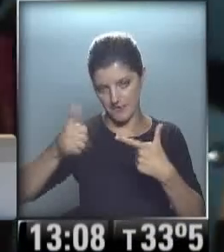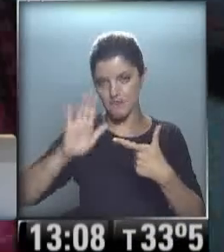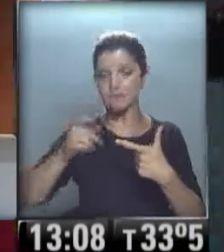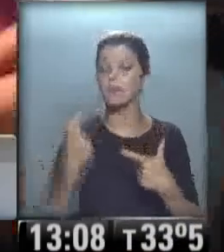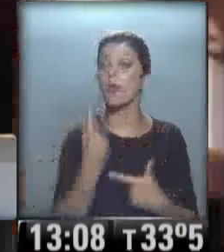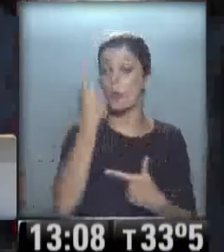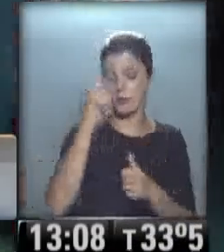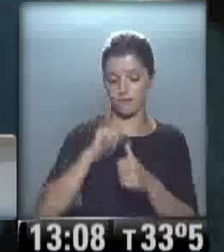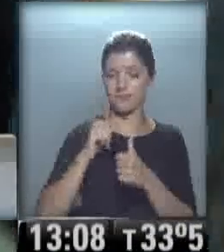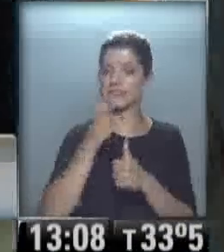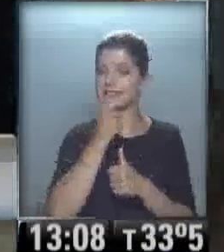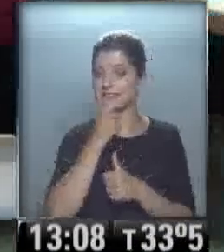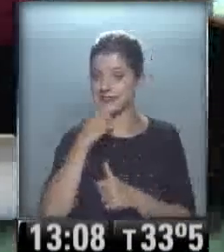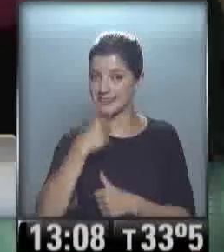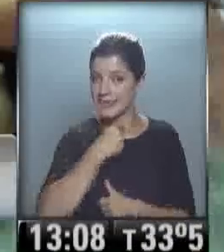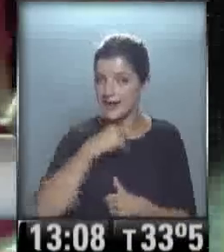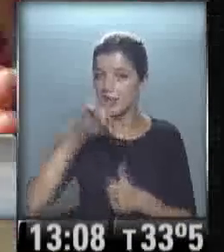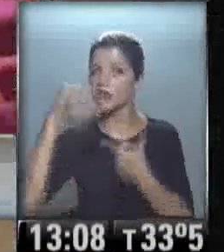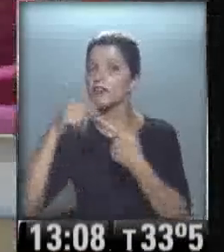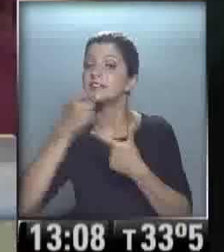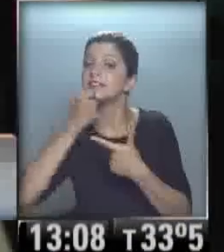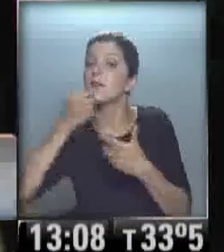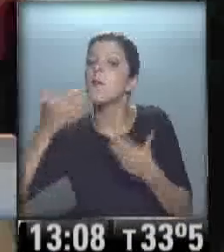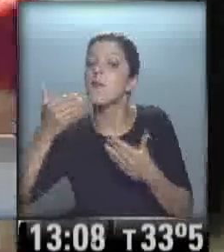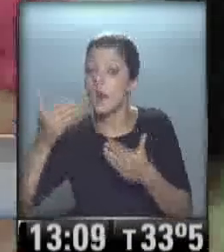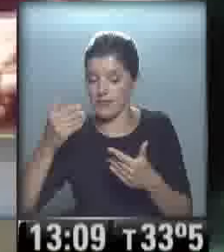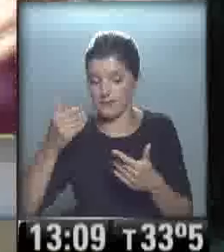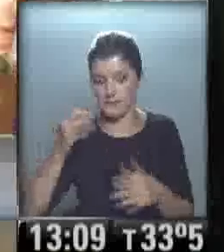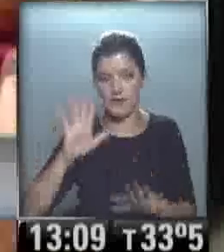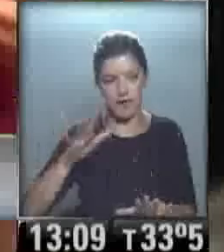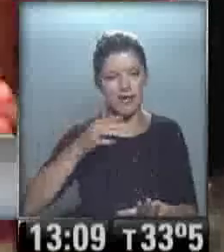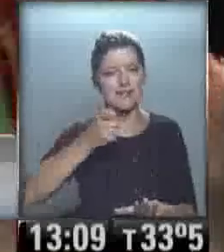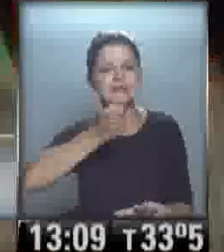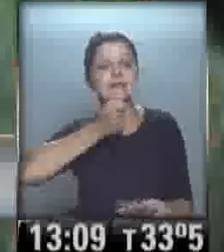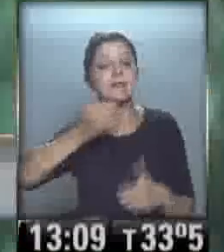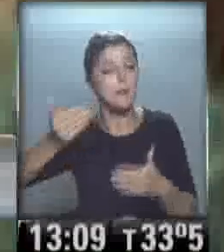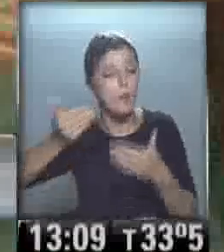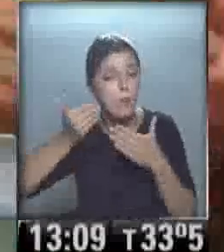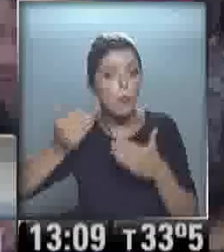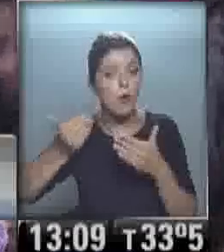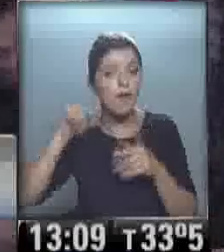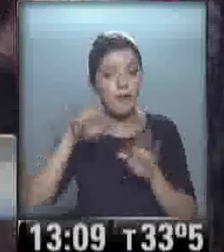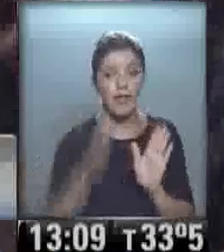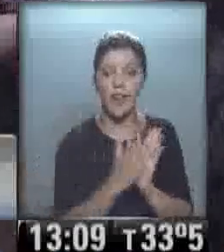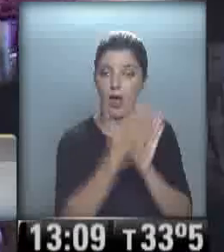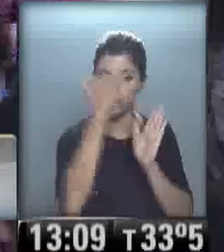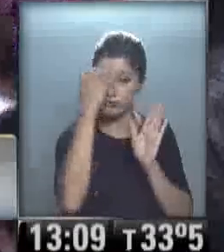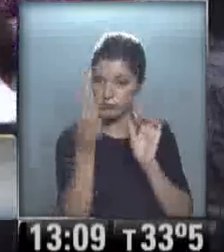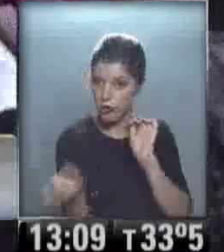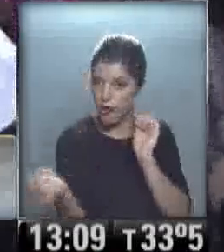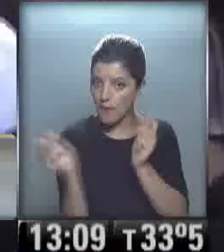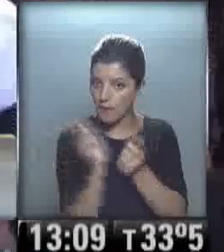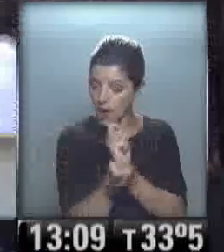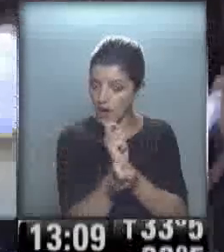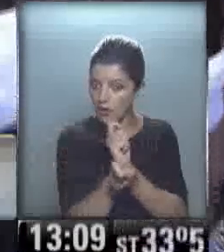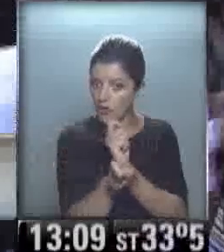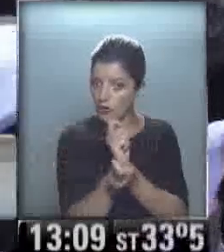si quiere y otro es si puede empecemos por el si puede si puede llevar adelante una reforma profunda tiene